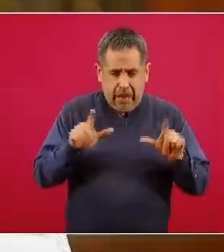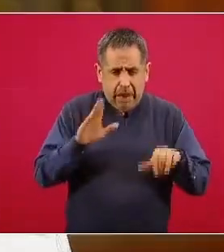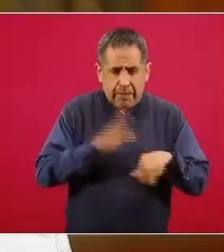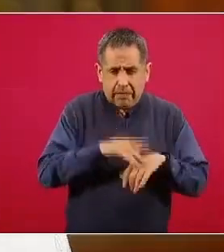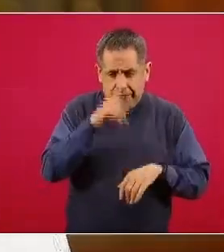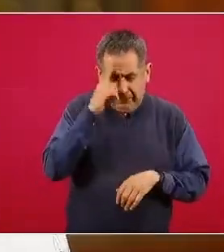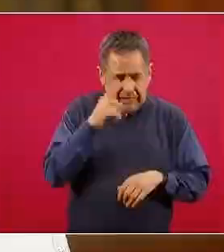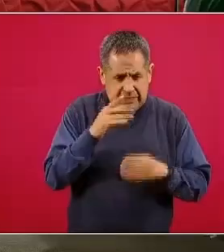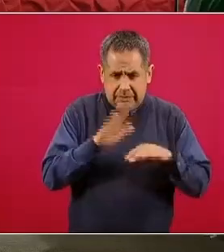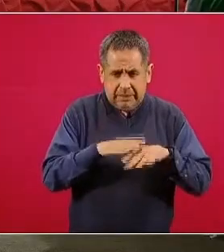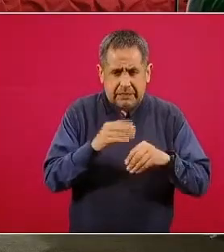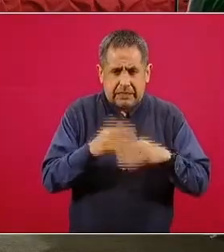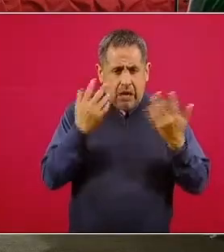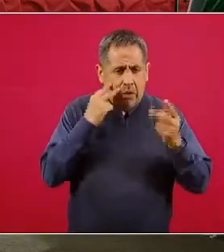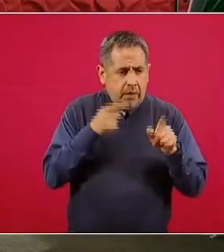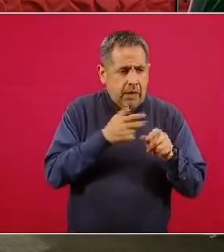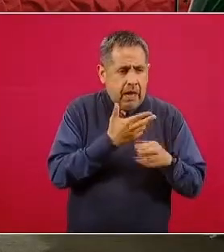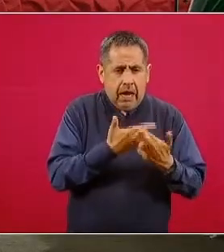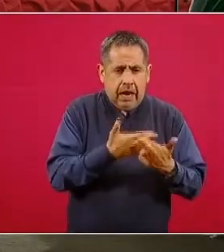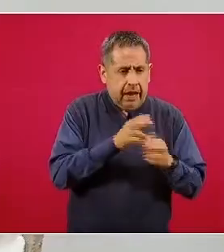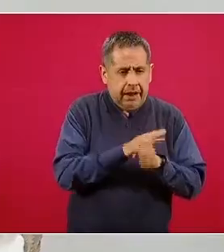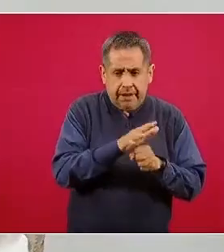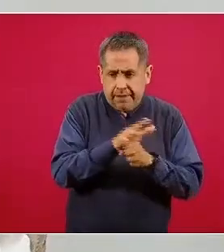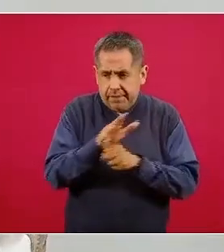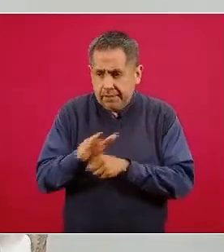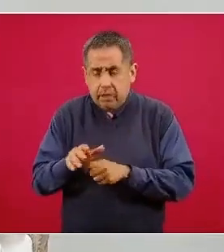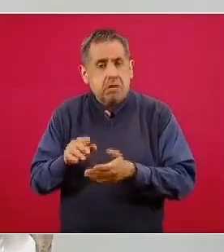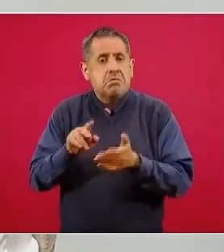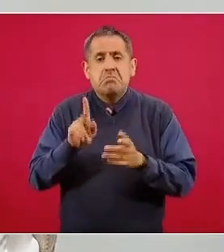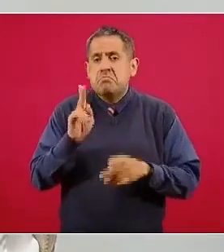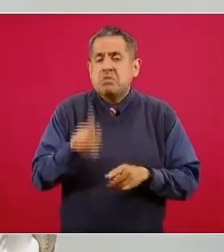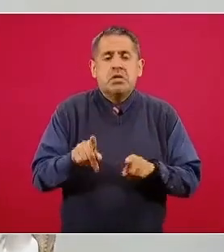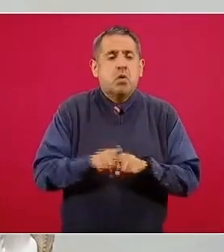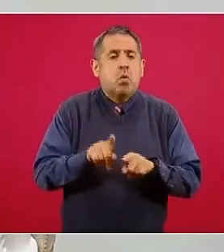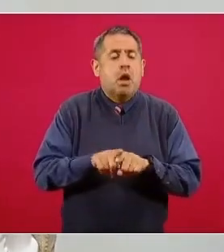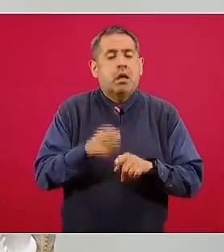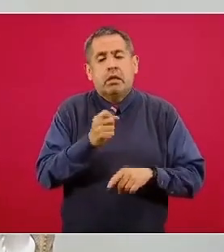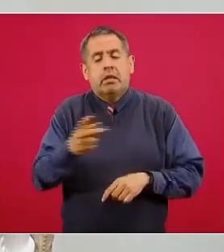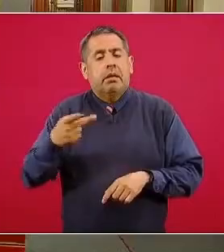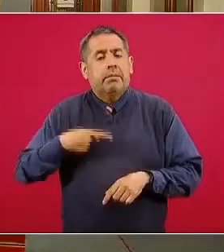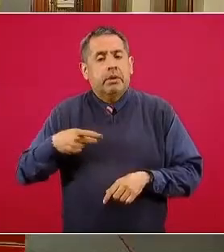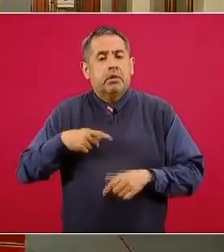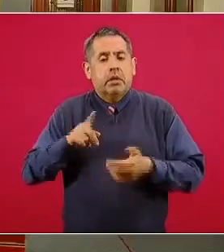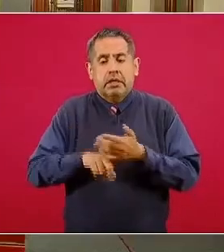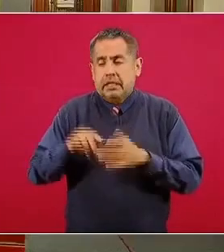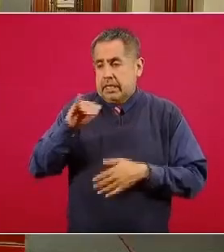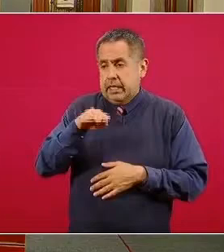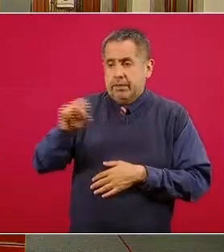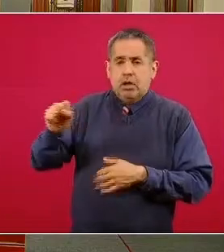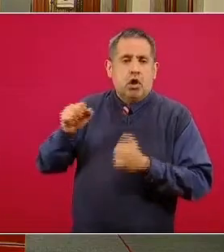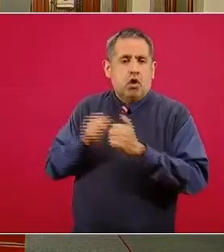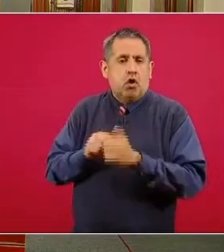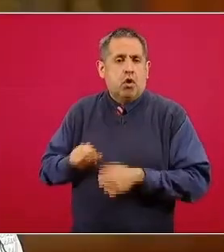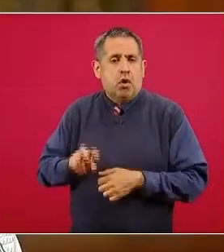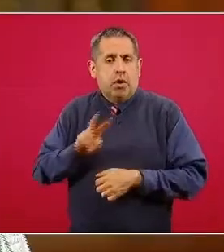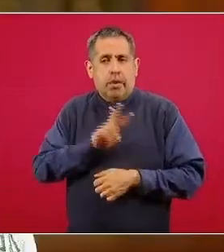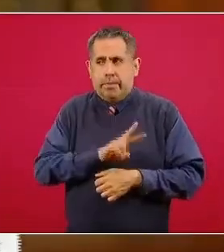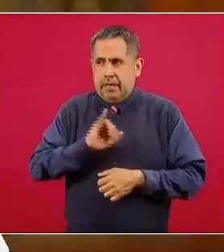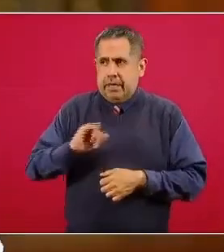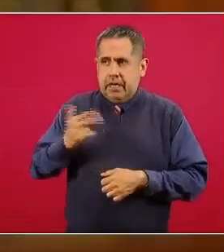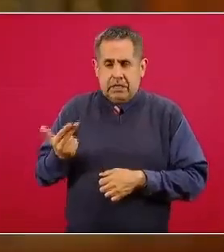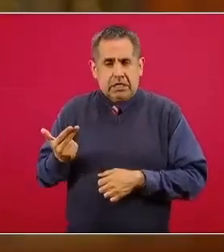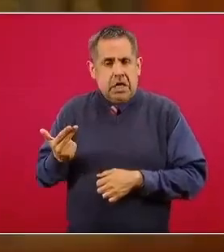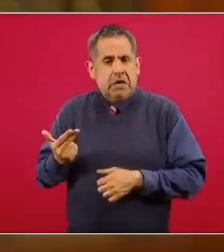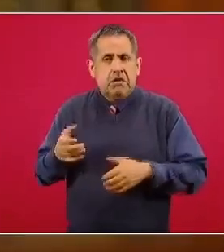de transparentarlo todo. Así lo hicimos también con los pacientes del Seguro Social que viven con VIH,